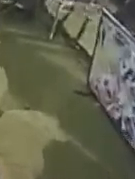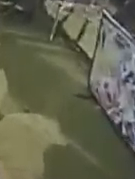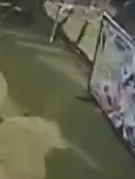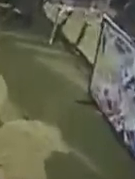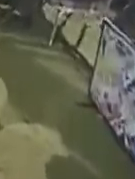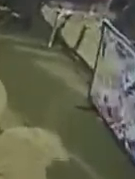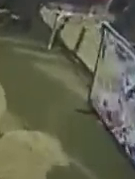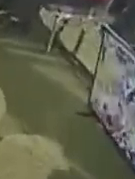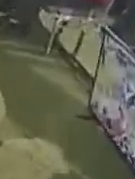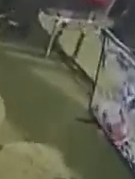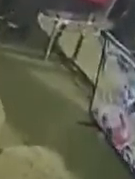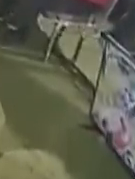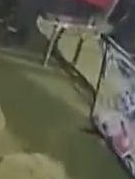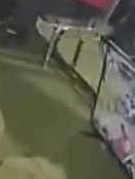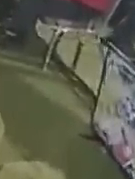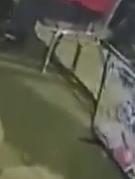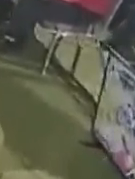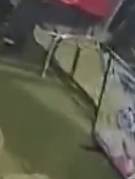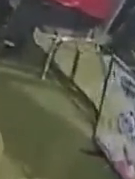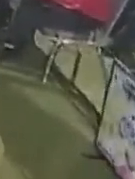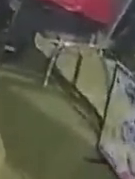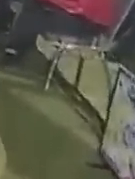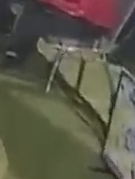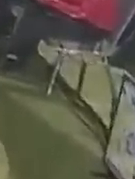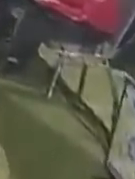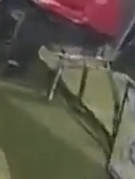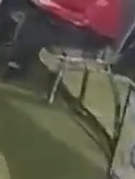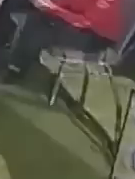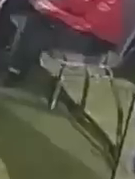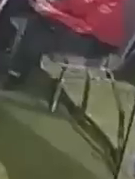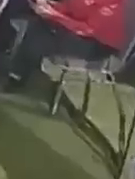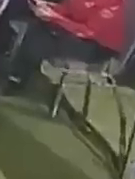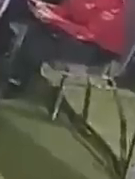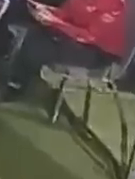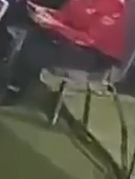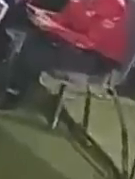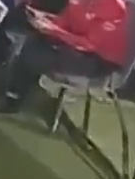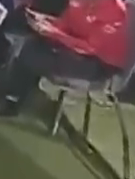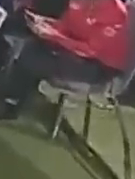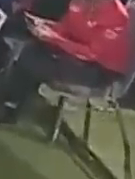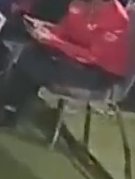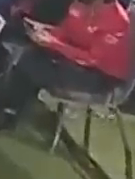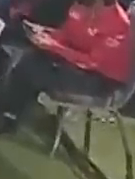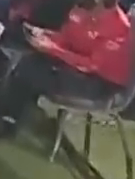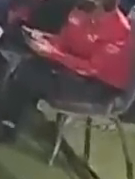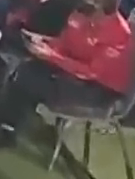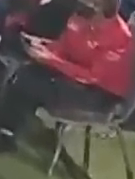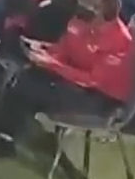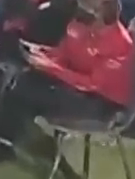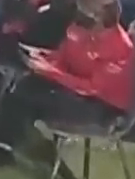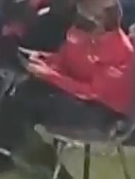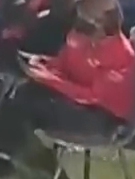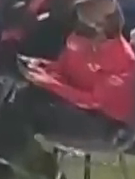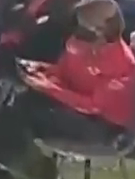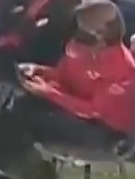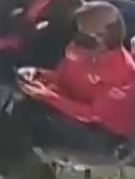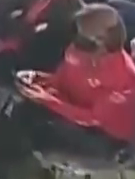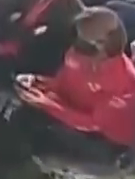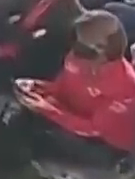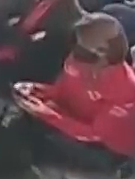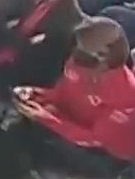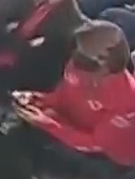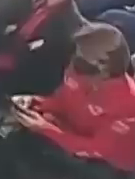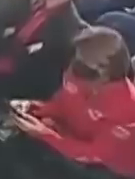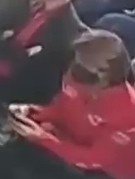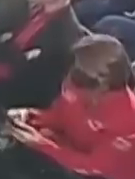de Venezuela, Nicolás Maduro, va a conmemorar los 24 años de la juramentación del comandante Hugo Chávez Frías como